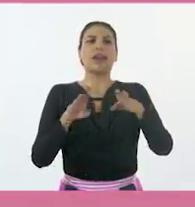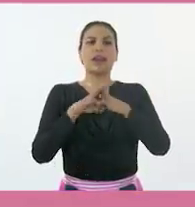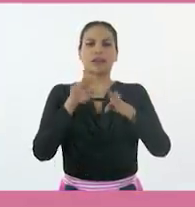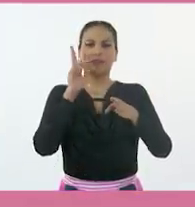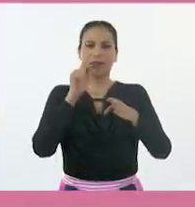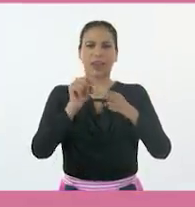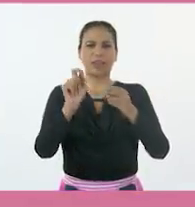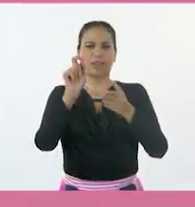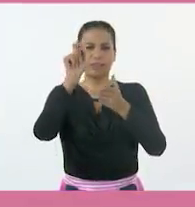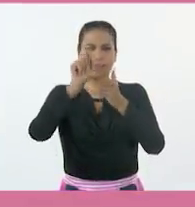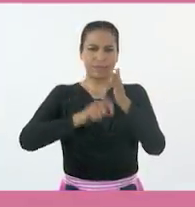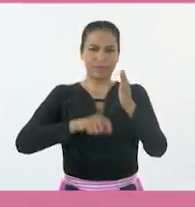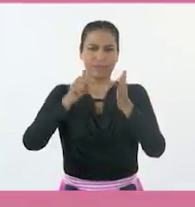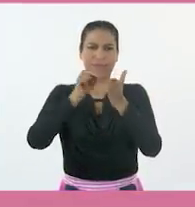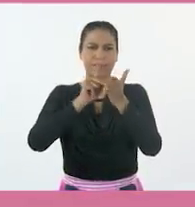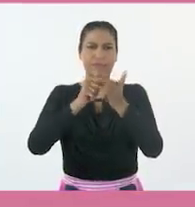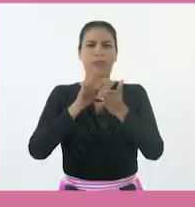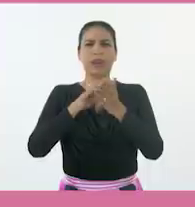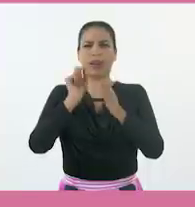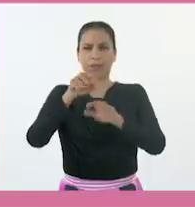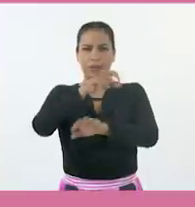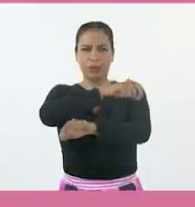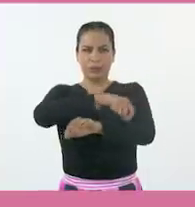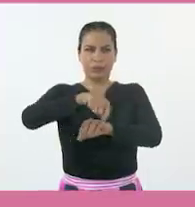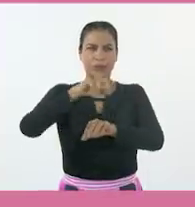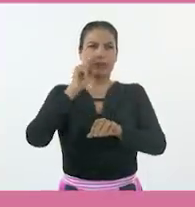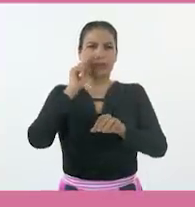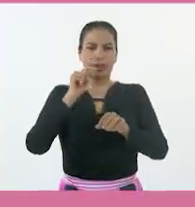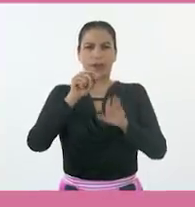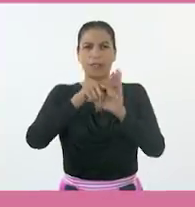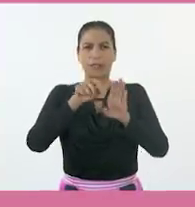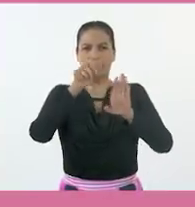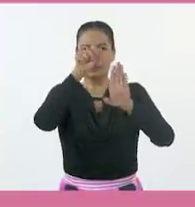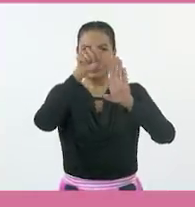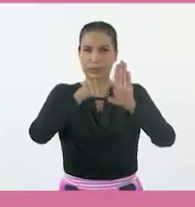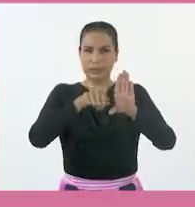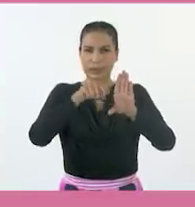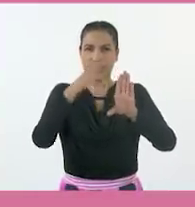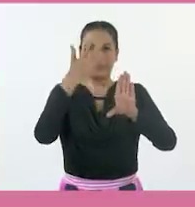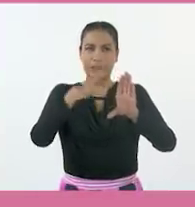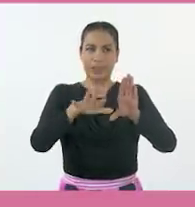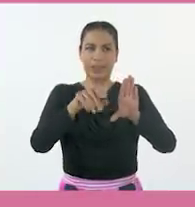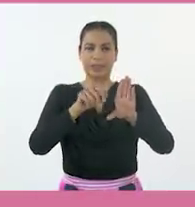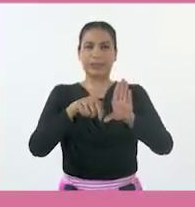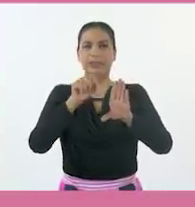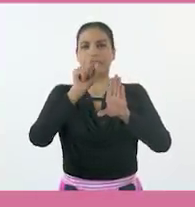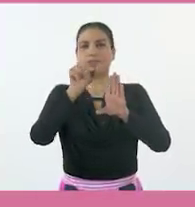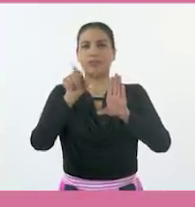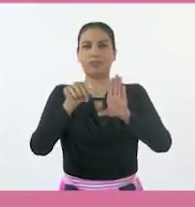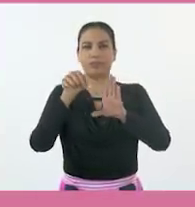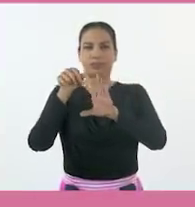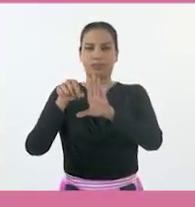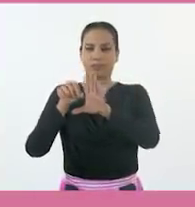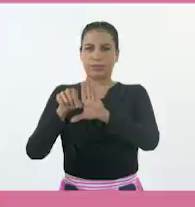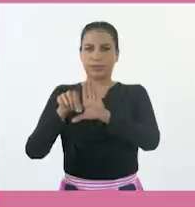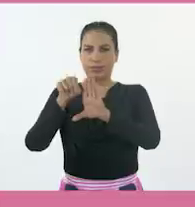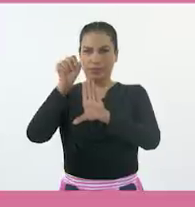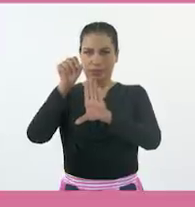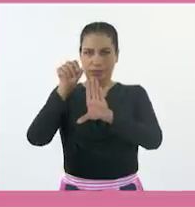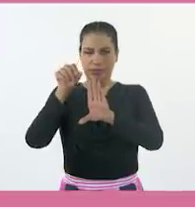plumón o la pluma y con ayuda de la regla 10 centímetros de largo, partiendo de abajo hacia